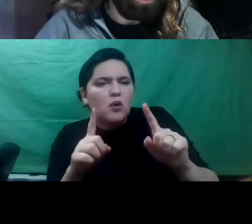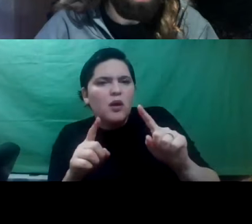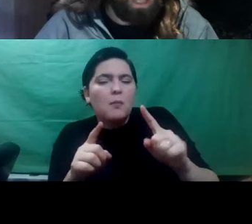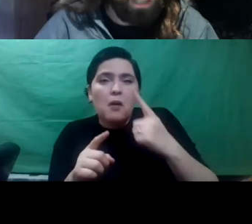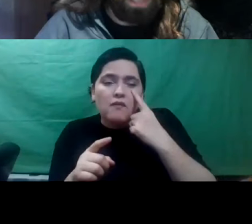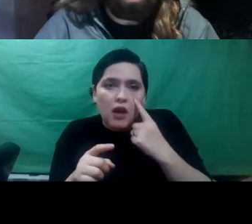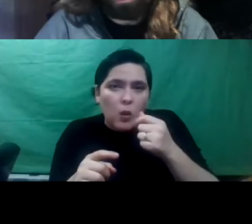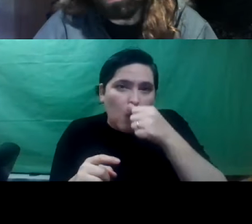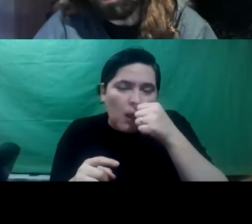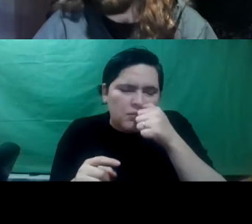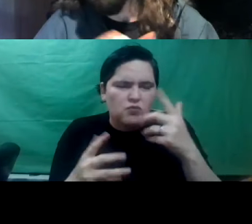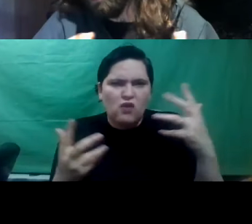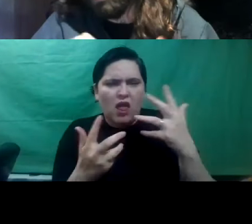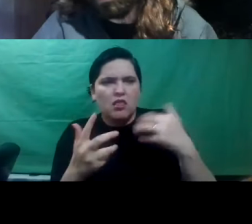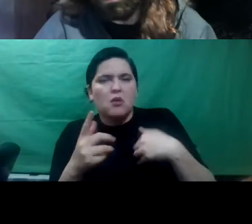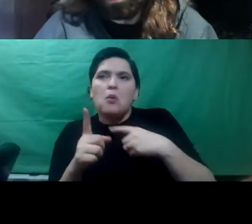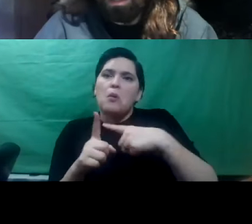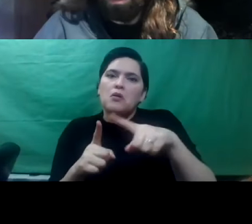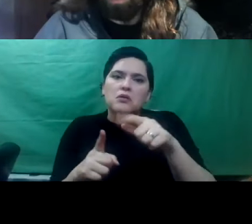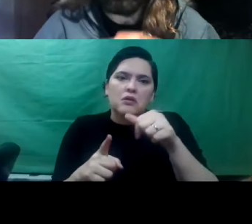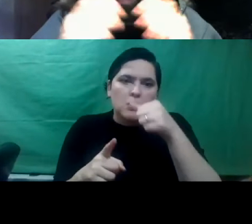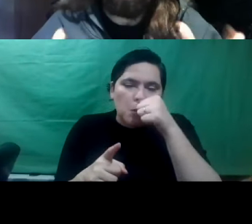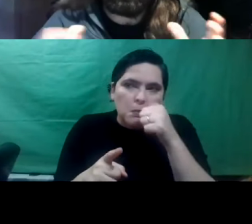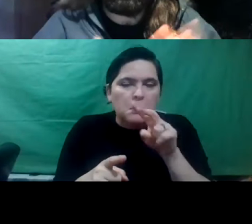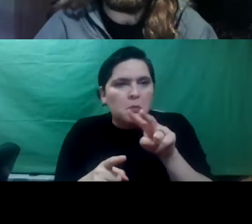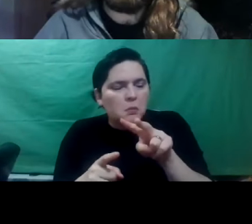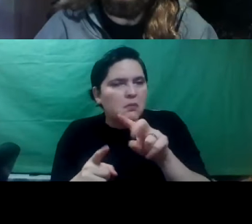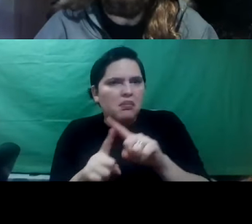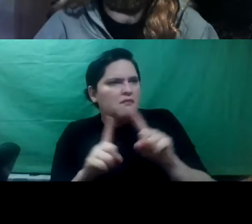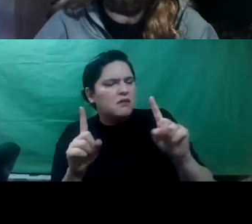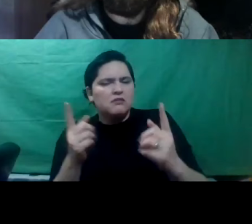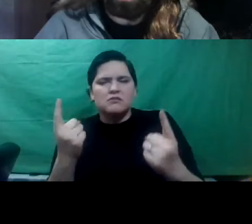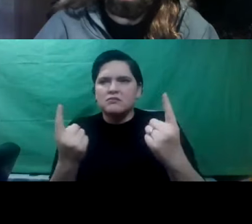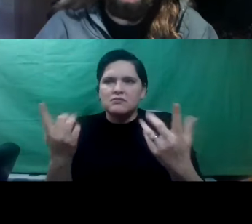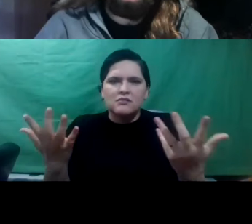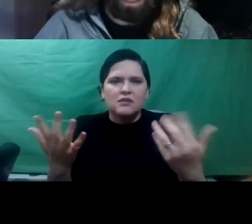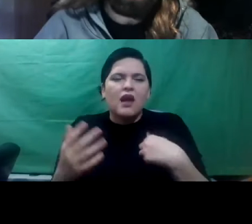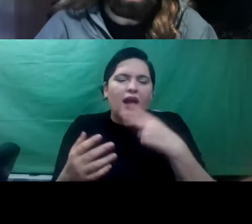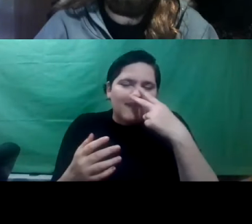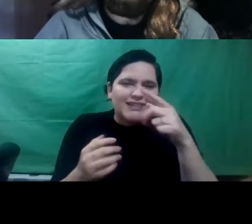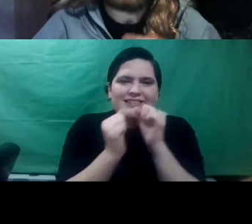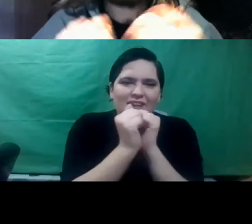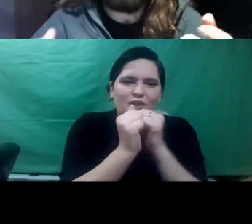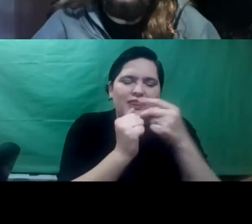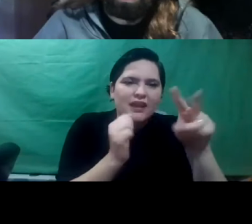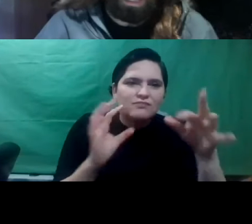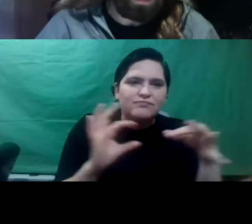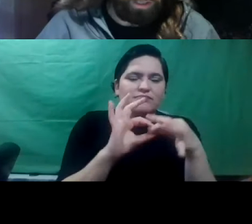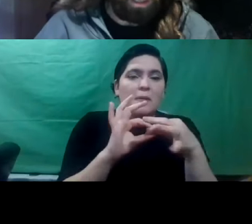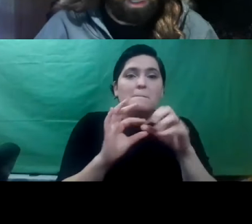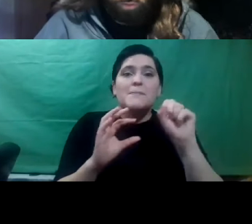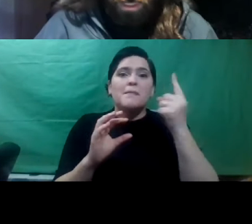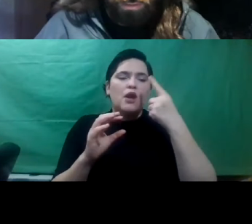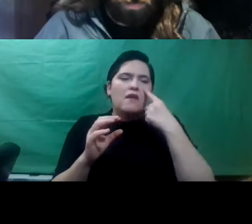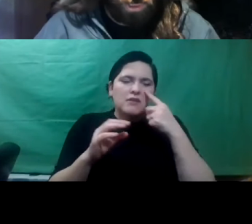puede tener un efecto tan dramático que a otras, una pista que entrega este trabajo es que hay que ir a mirar cómo el cerebro está conectado antes de administrar